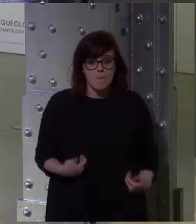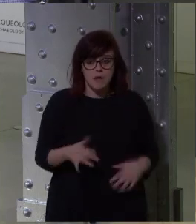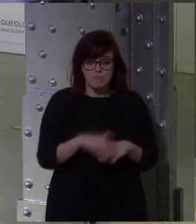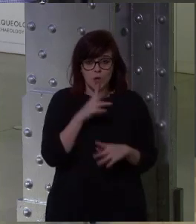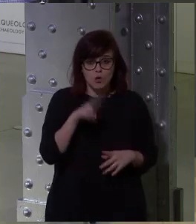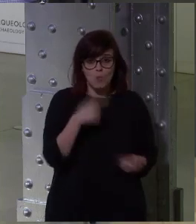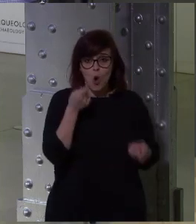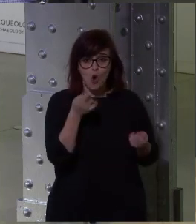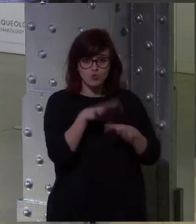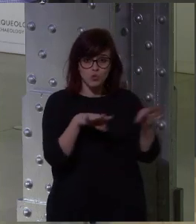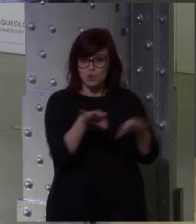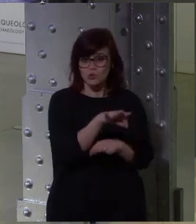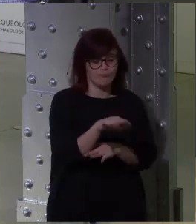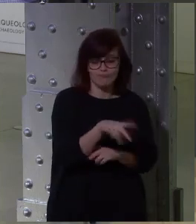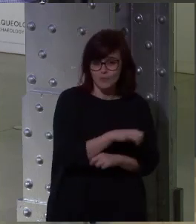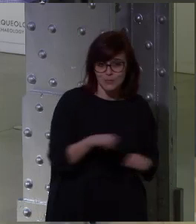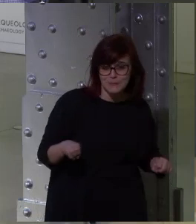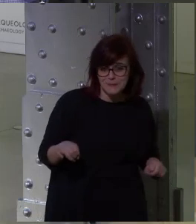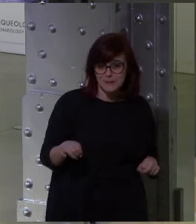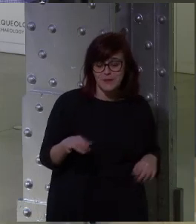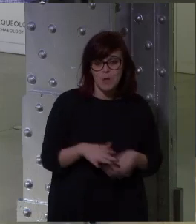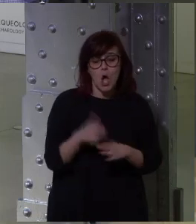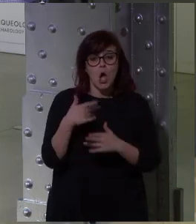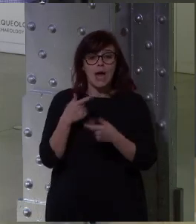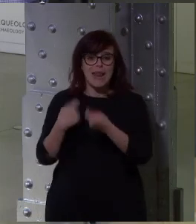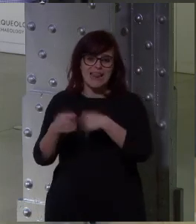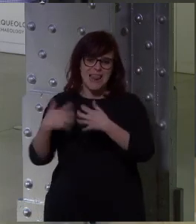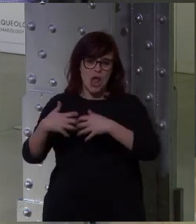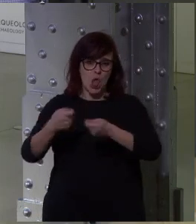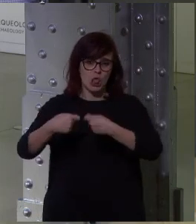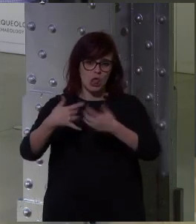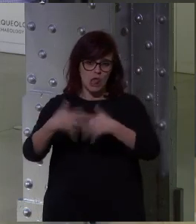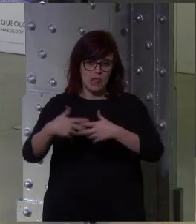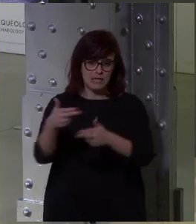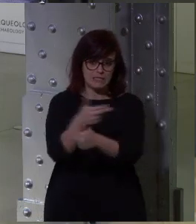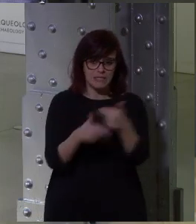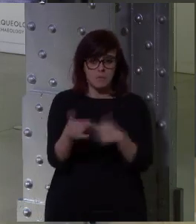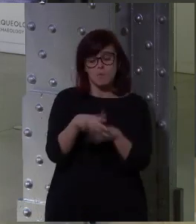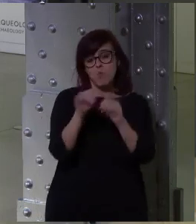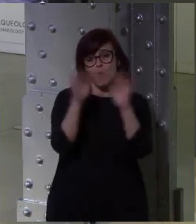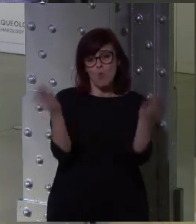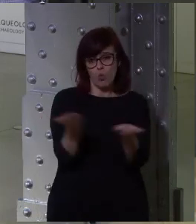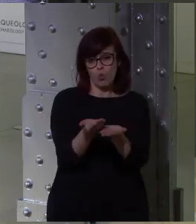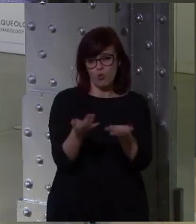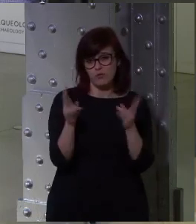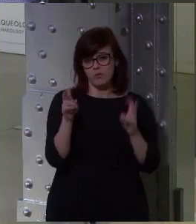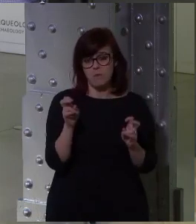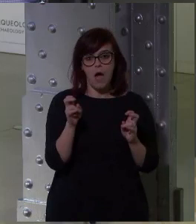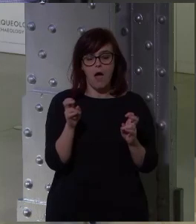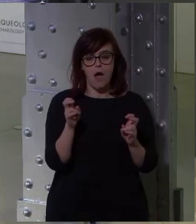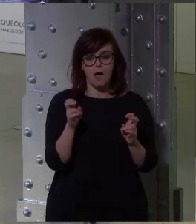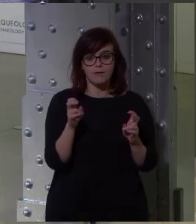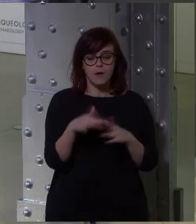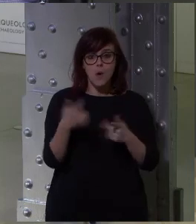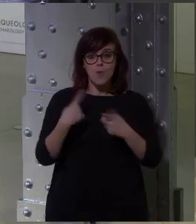nunca la vamos a poder sustituir por la acuicultura. Pero sí es cierto que a nivel mundial el nivel